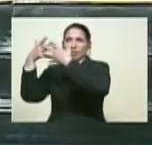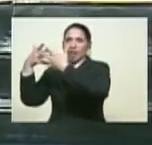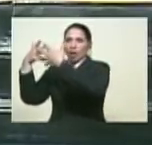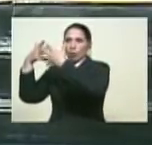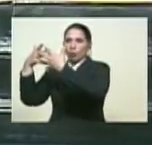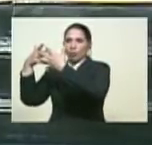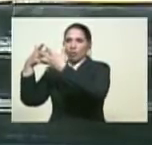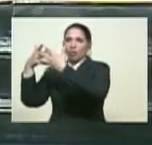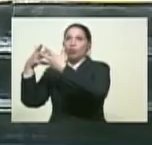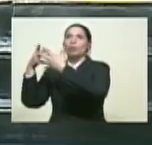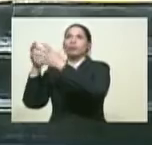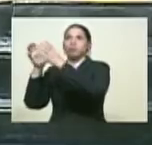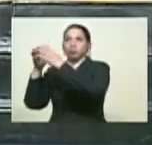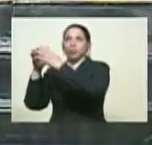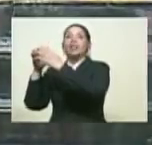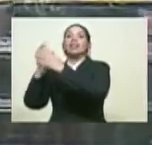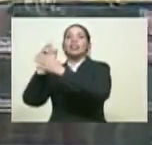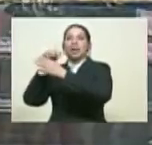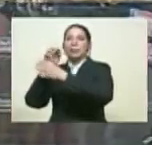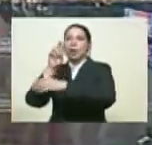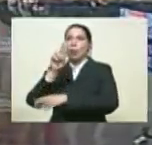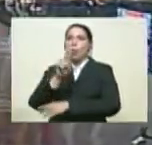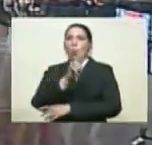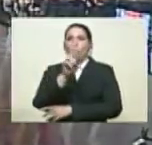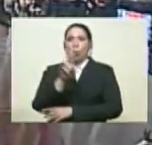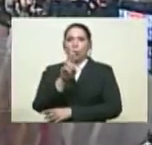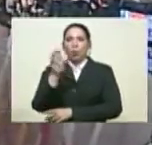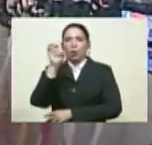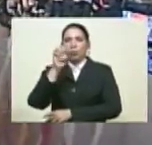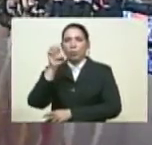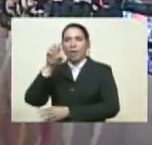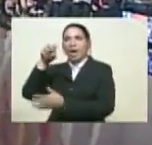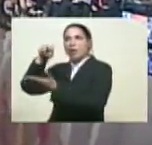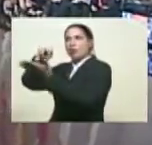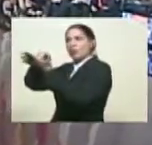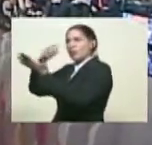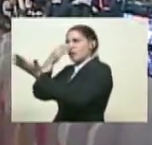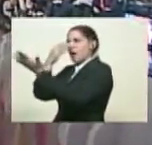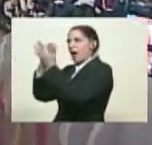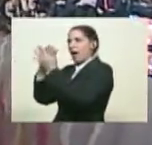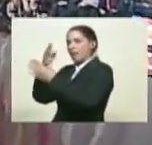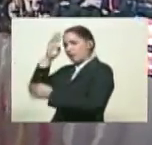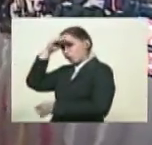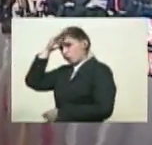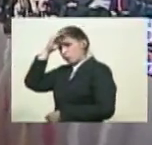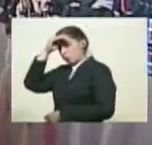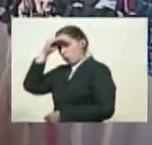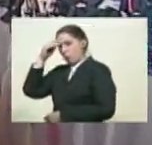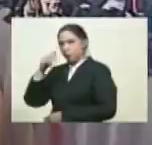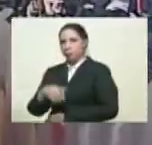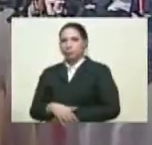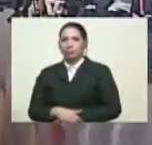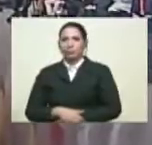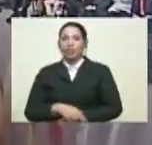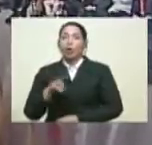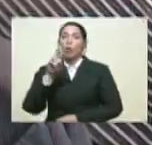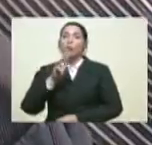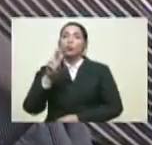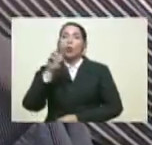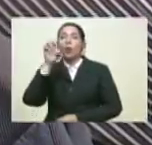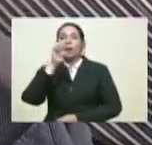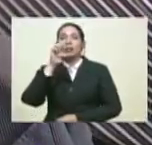Unión Europea, que está de rodillas a Donald Trump y al extremismo contra Venezuela. La Unión Europea está